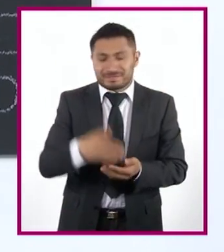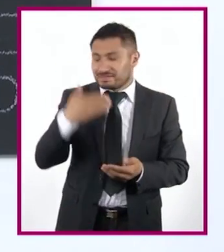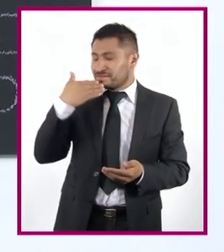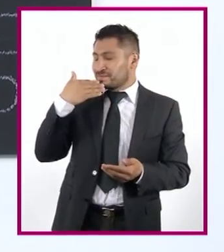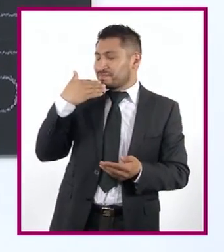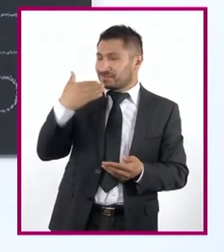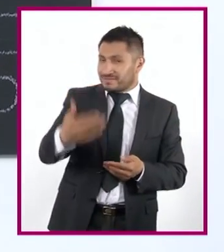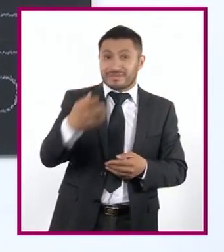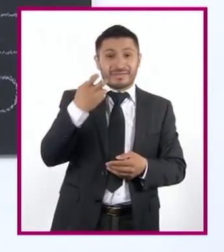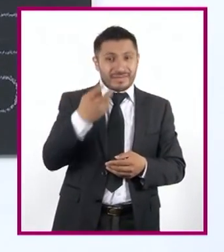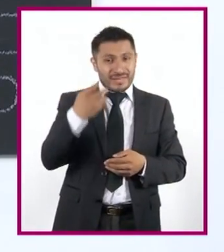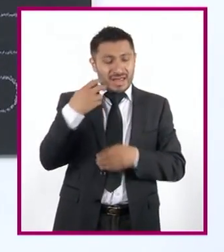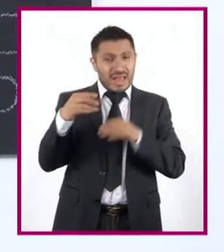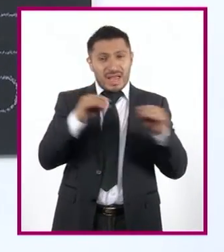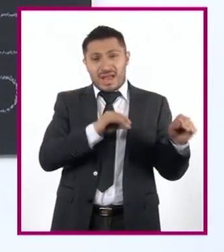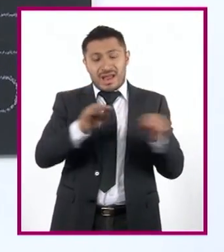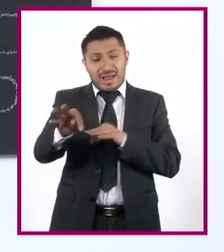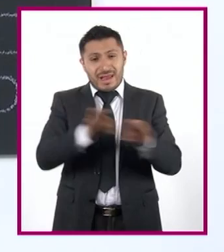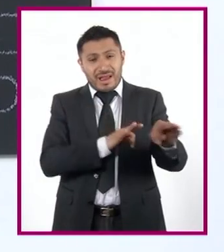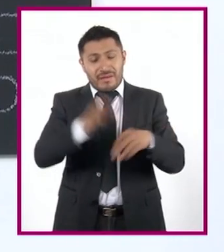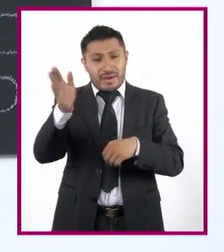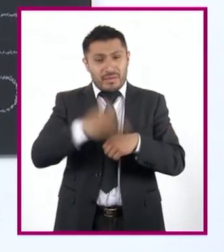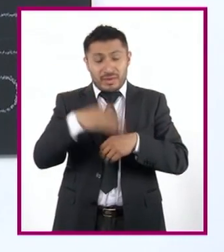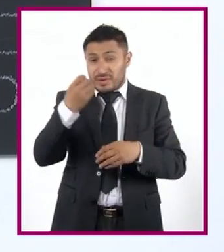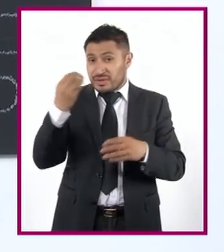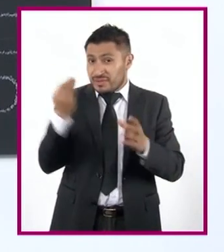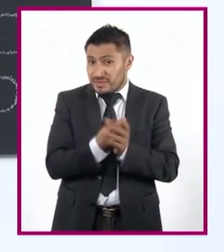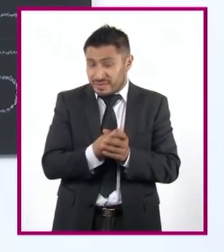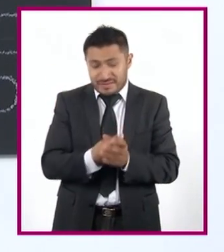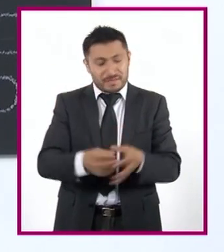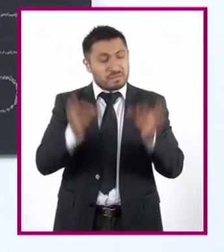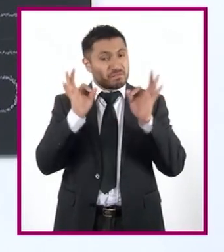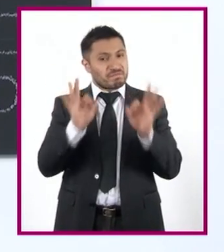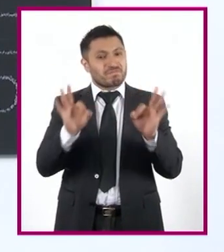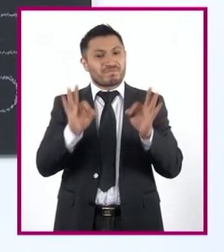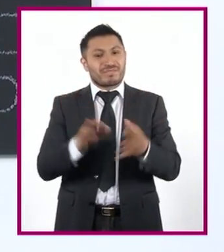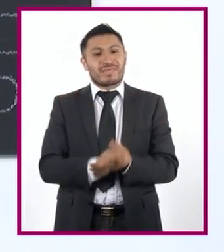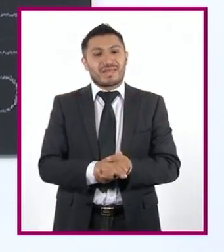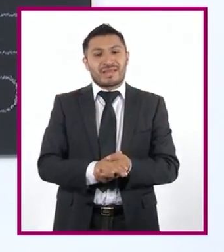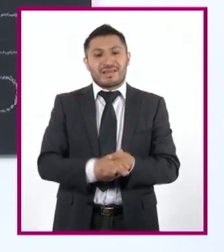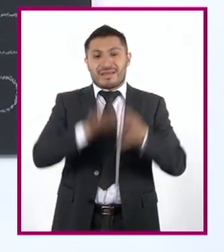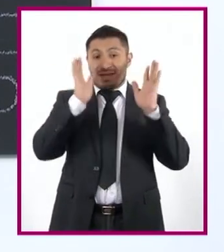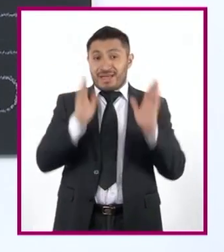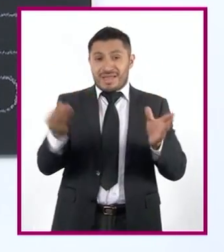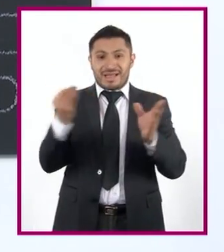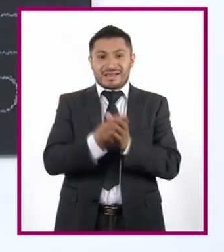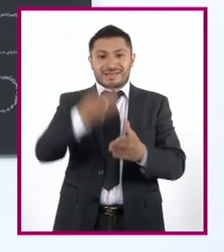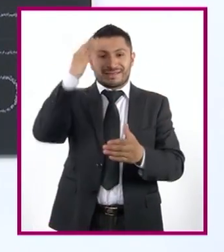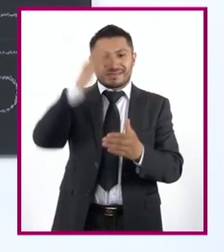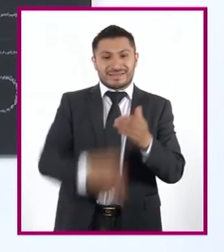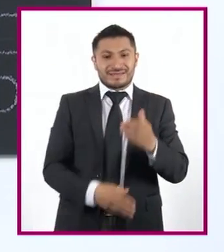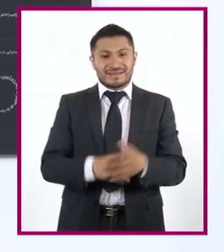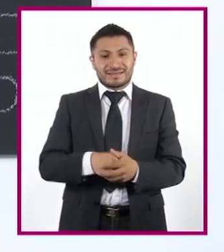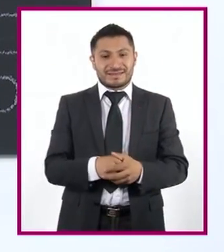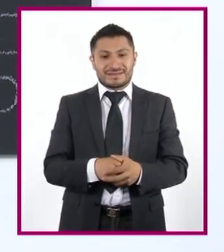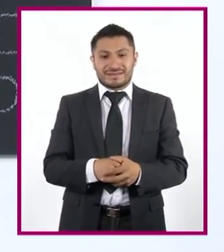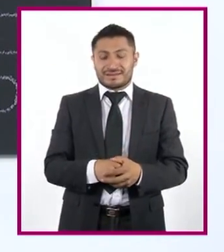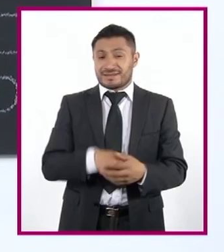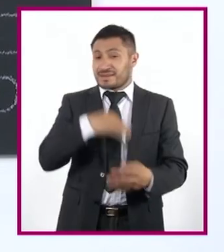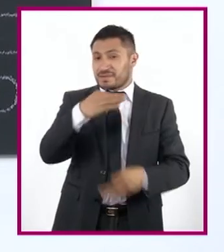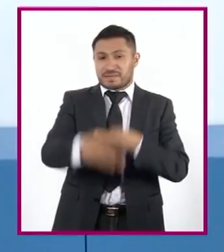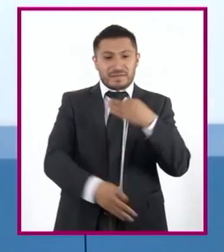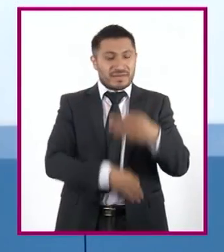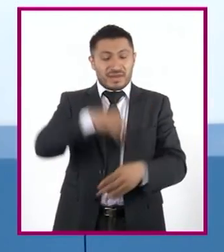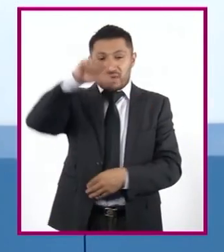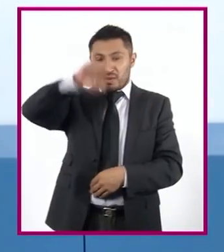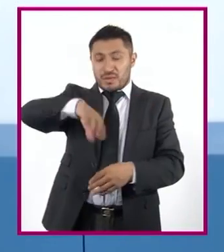Bien, con esto trabajaremos la siguiente ocasión. ¡Excelente! Llegamos al final de esta clase. Esto ha sido todo